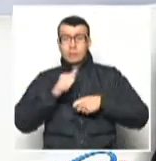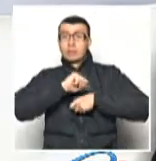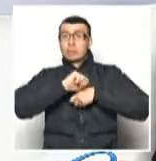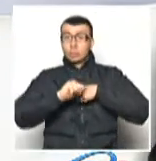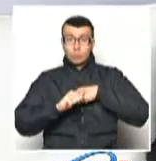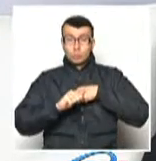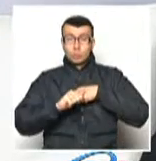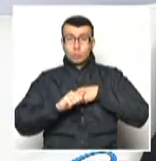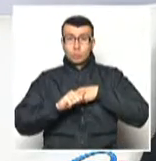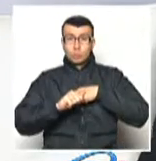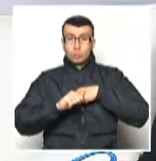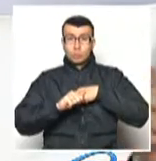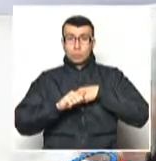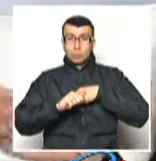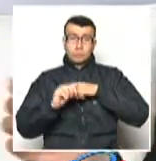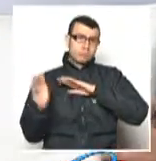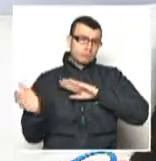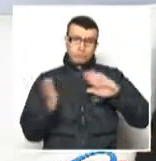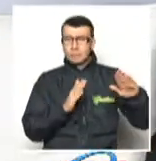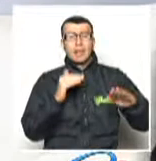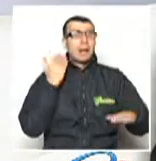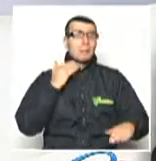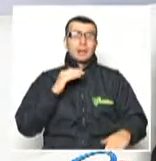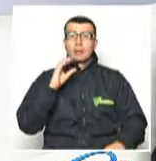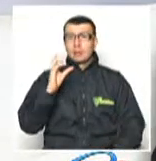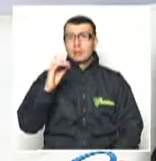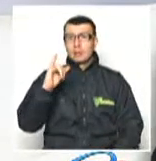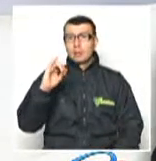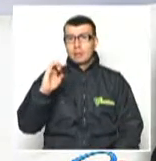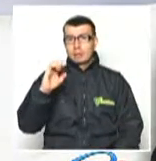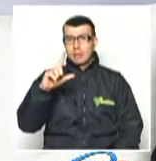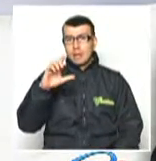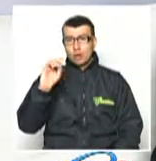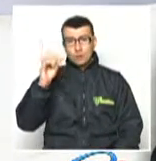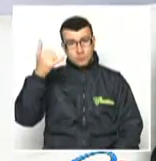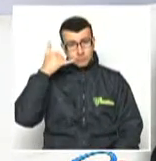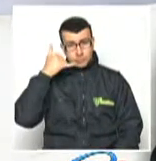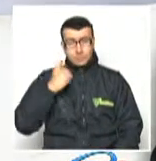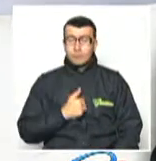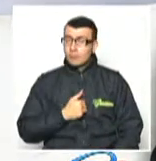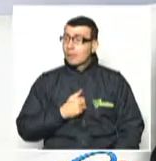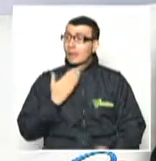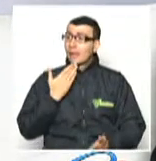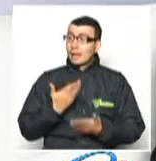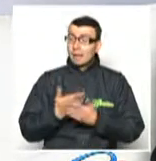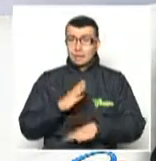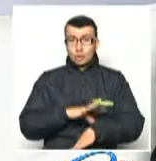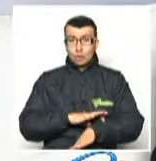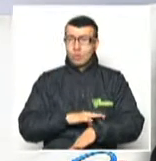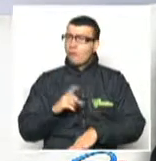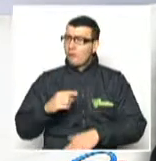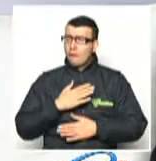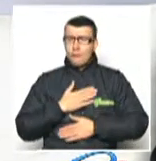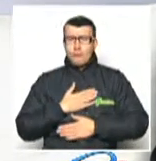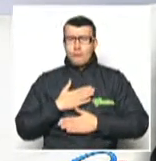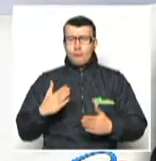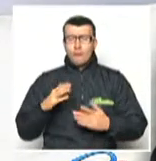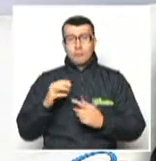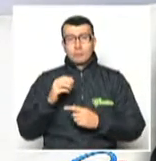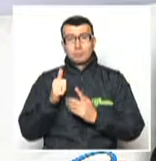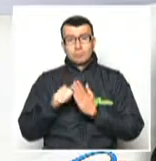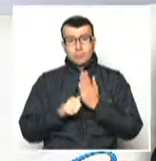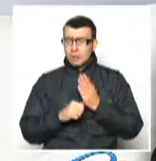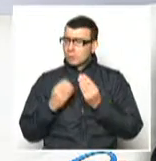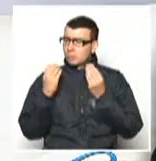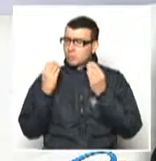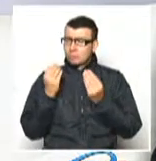Ya, Cielo en Armenia. Adelante con la Perfecto. Pregunta, Cielo. Gracias, doctor, para felicitarlos por el programa, mil